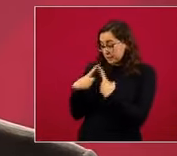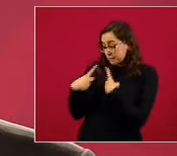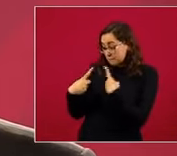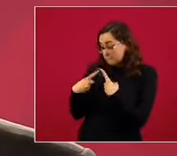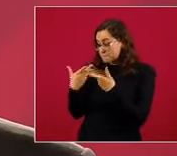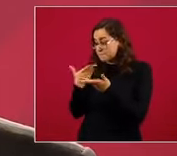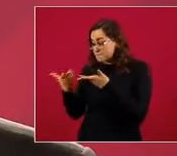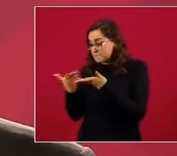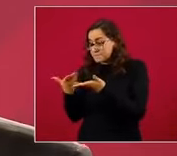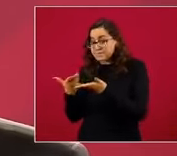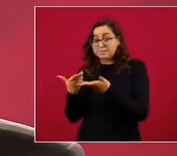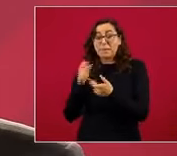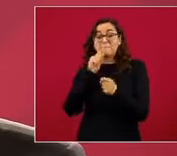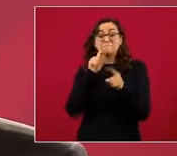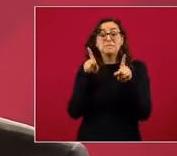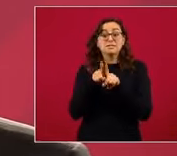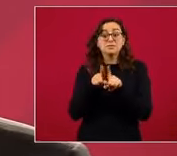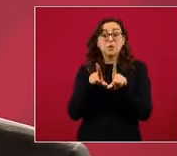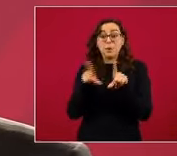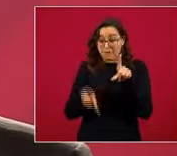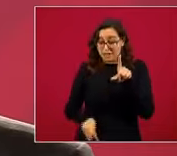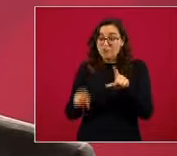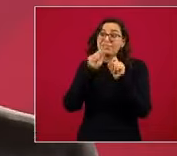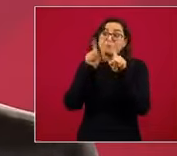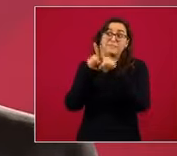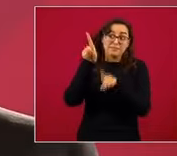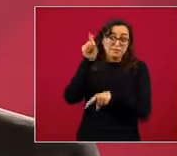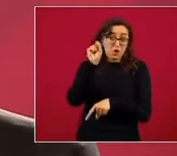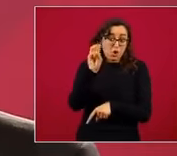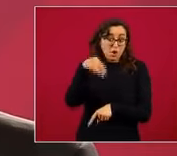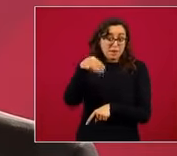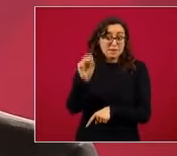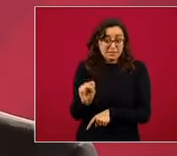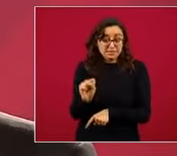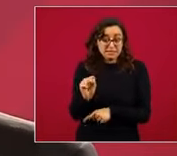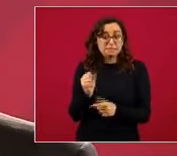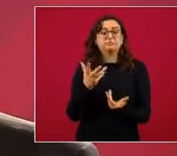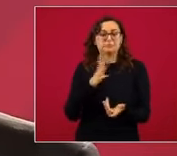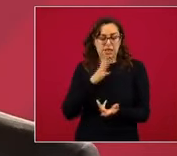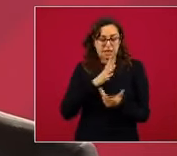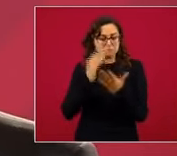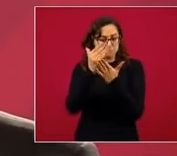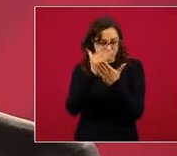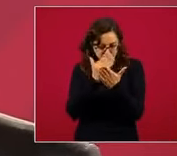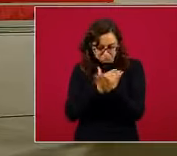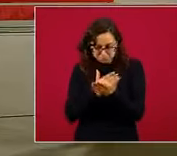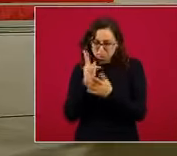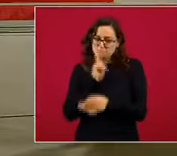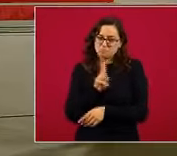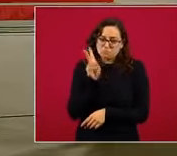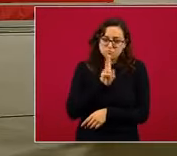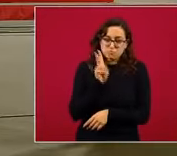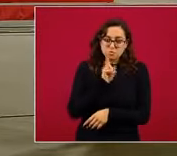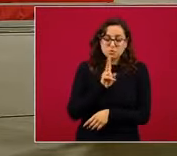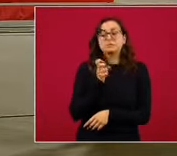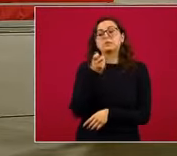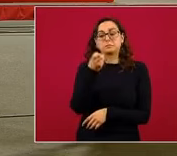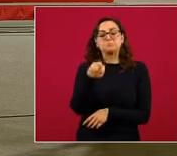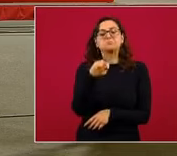grupo asesor de vacunas en la Organización Mundial de la Salud. Y ha habido algunas consideraciones y evidencia científica para respaldar esta